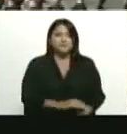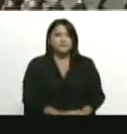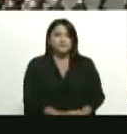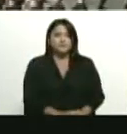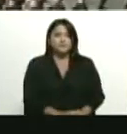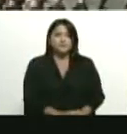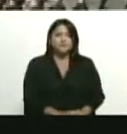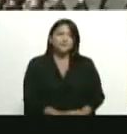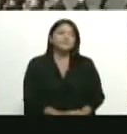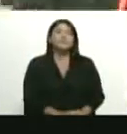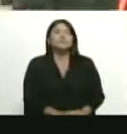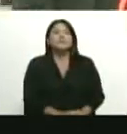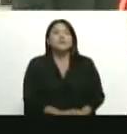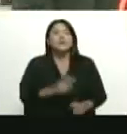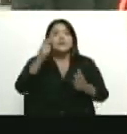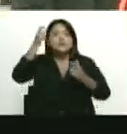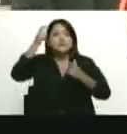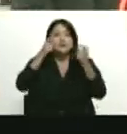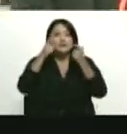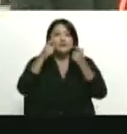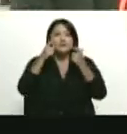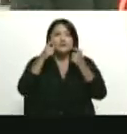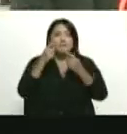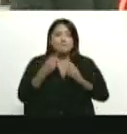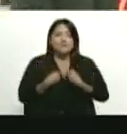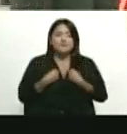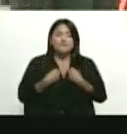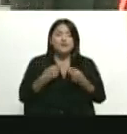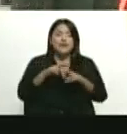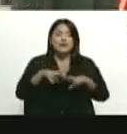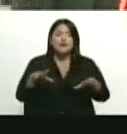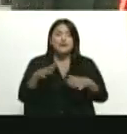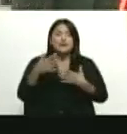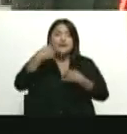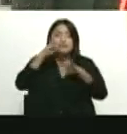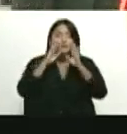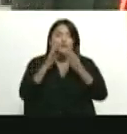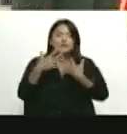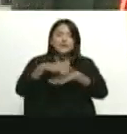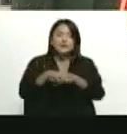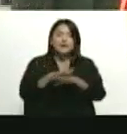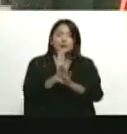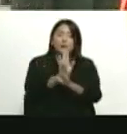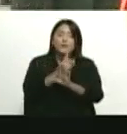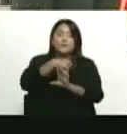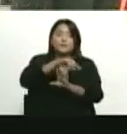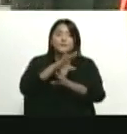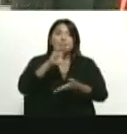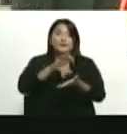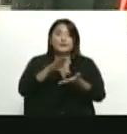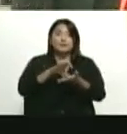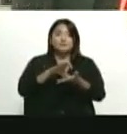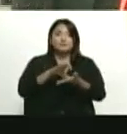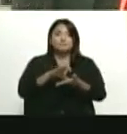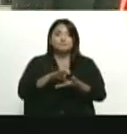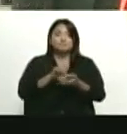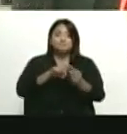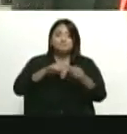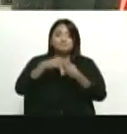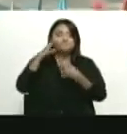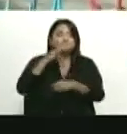Chávez vive desde la red central como parte del sistema defensivo territorial de nuestra gloriosa Fuerza Armada Nacional